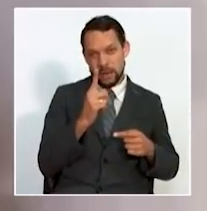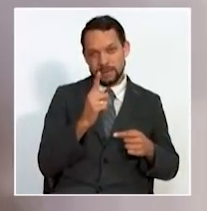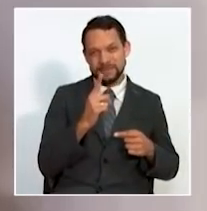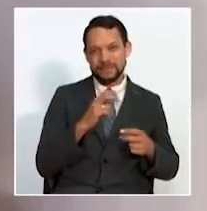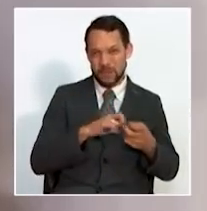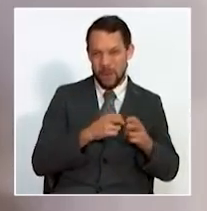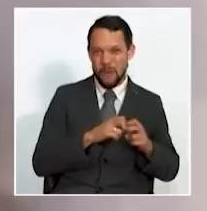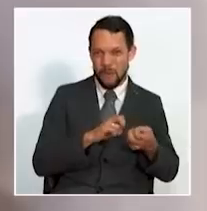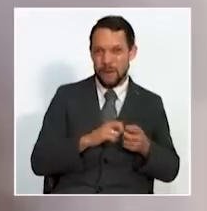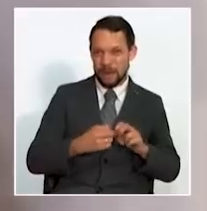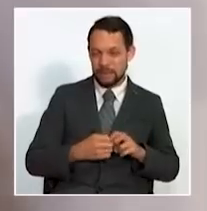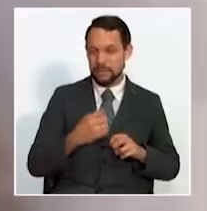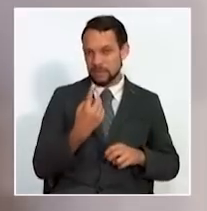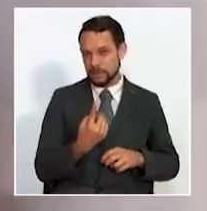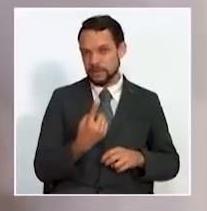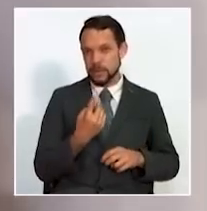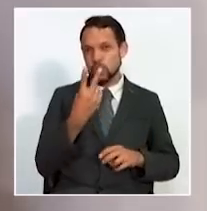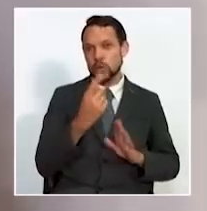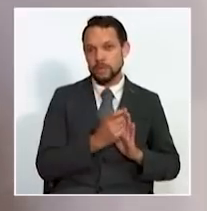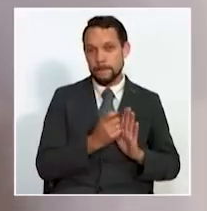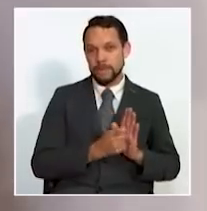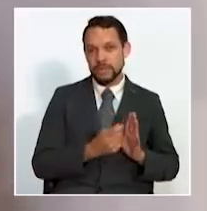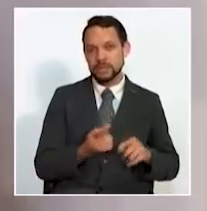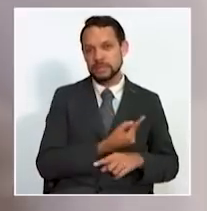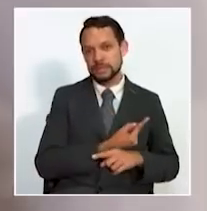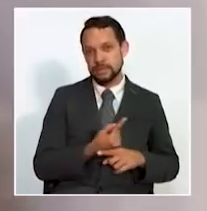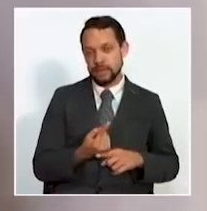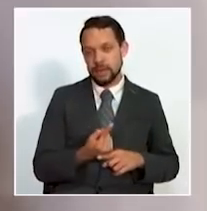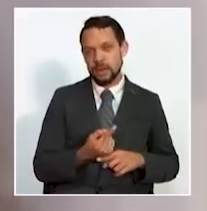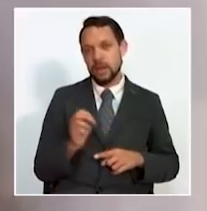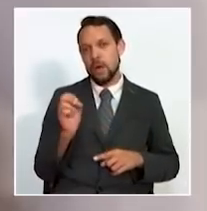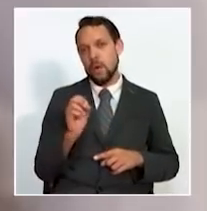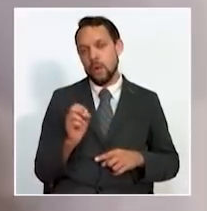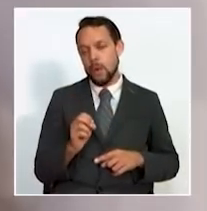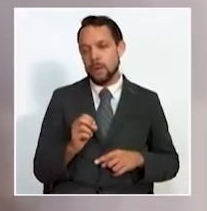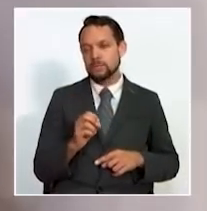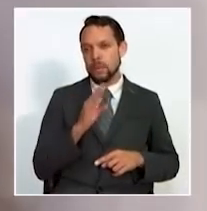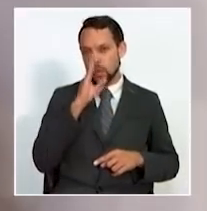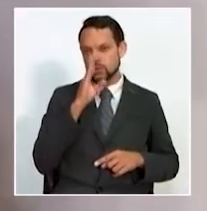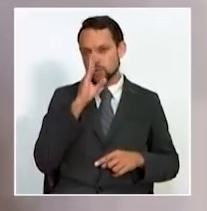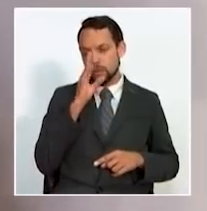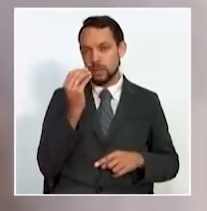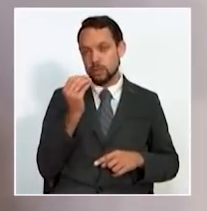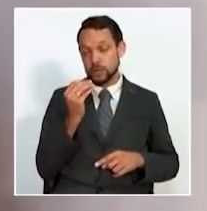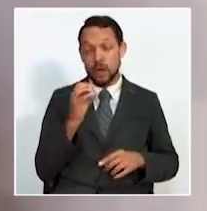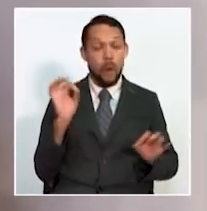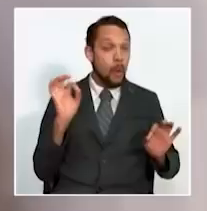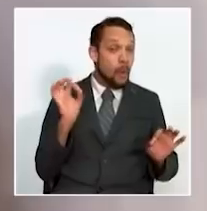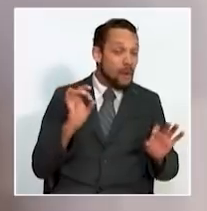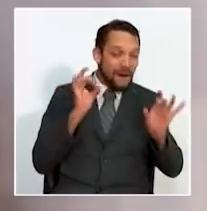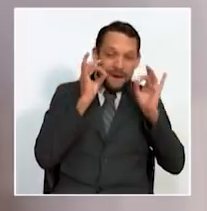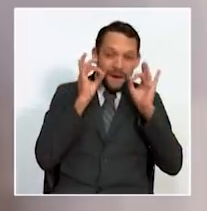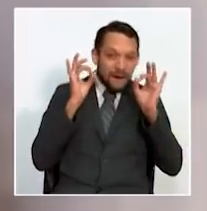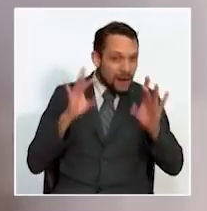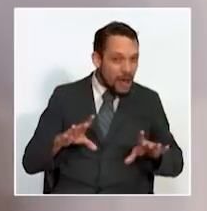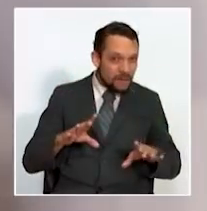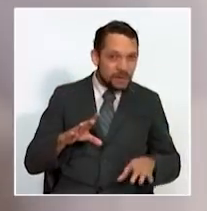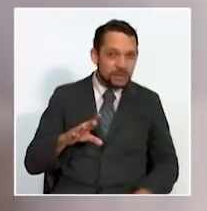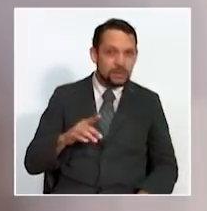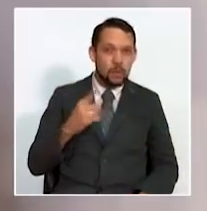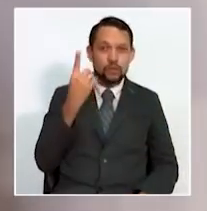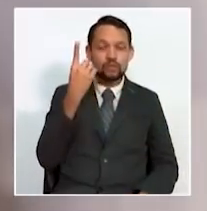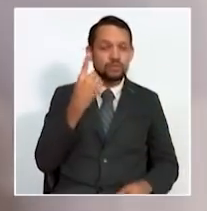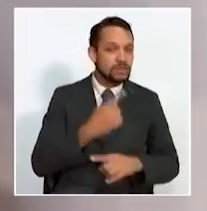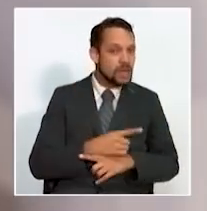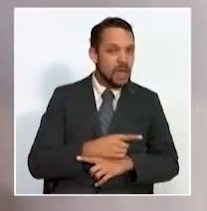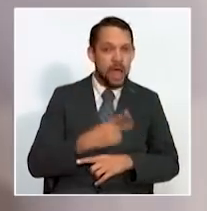crisis cada 2 veces a la semana, una crisis más frecuente. Y la severa es aquella que cada día de por